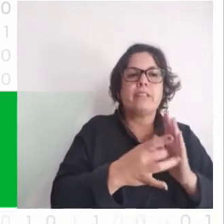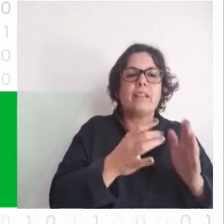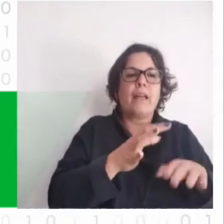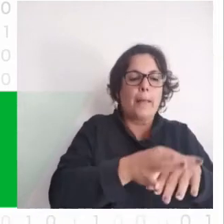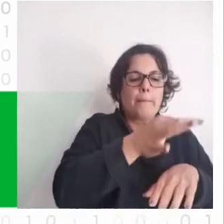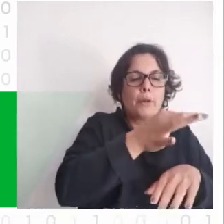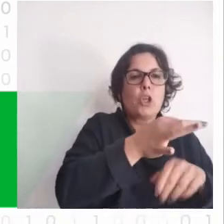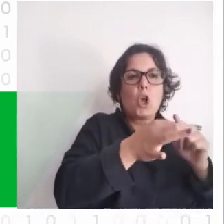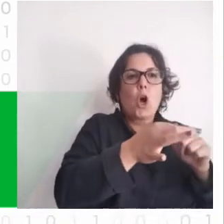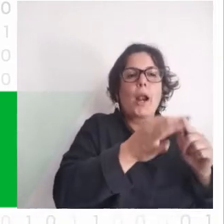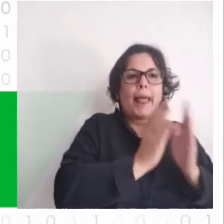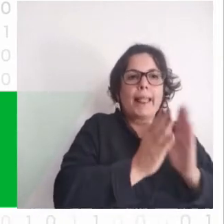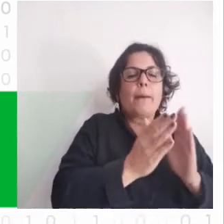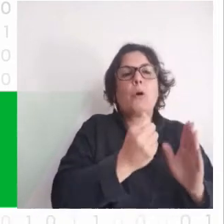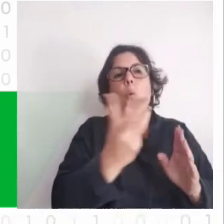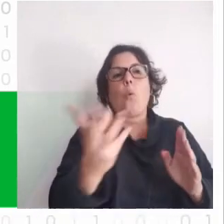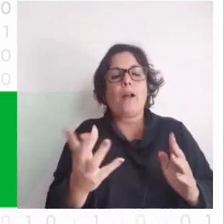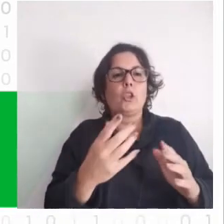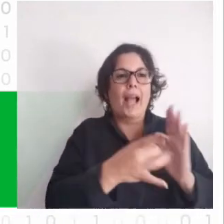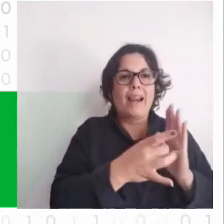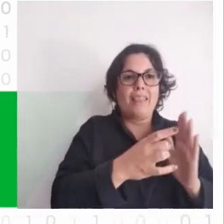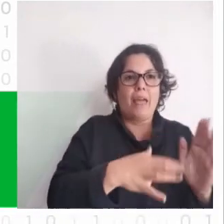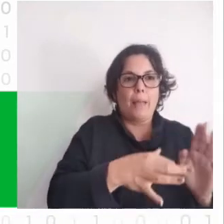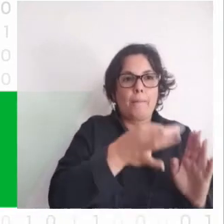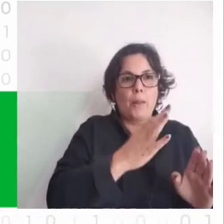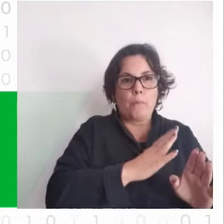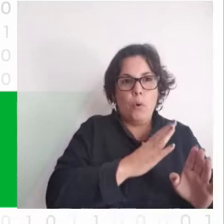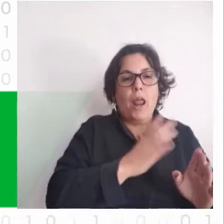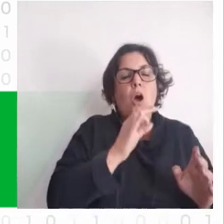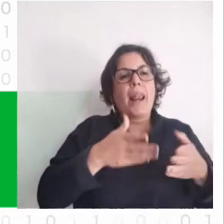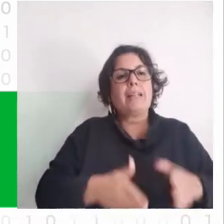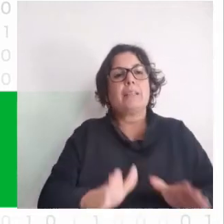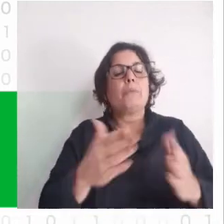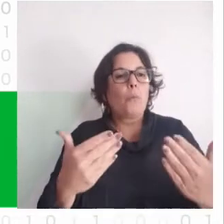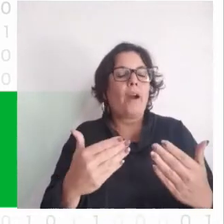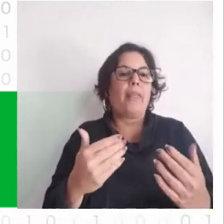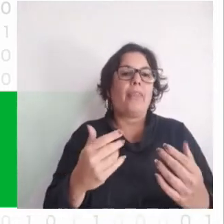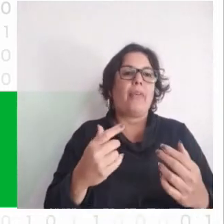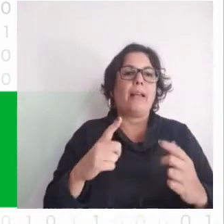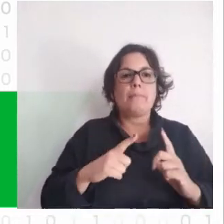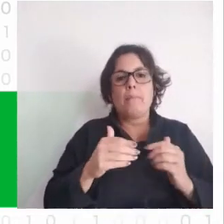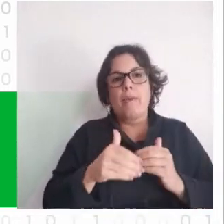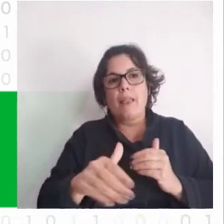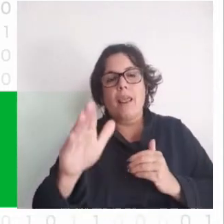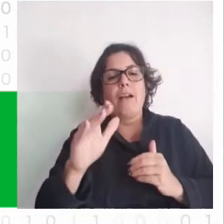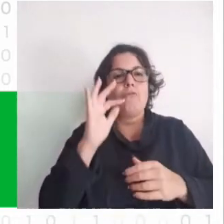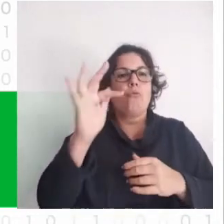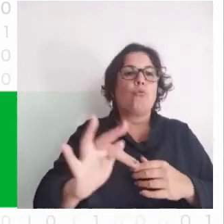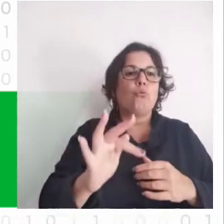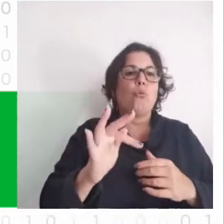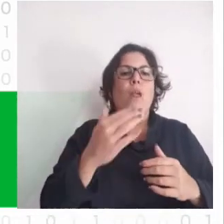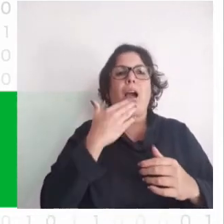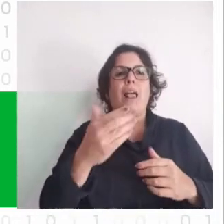tratamientos que debe realizarse, o la cantidad de nacimientos que podríamos llegar a esperar en el futuro a través de esta